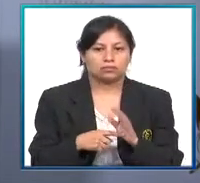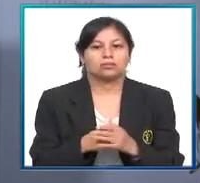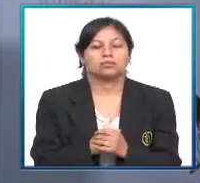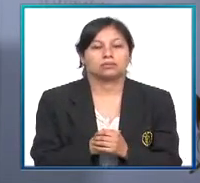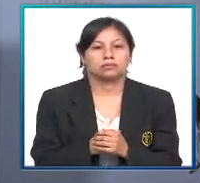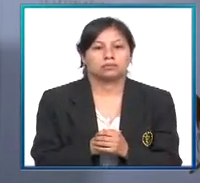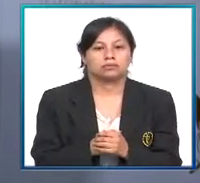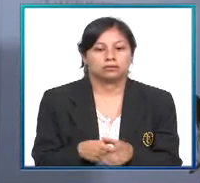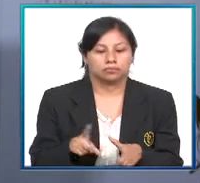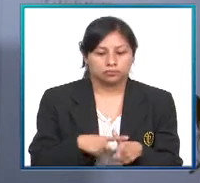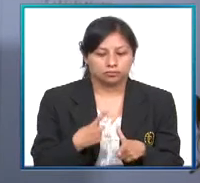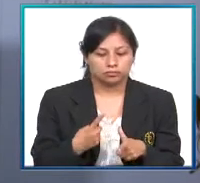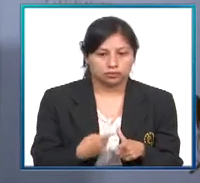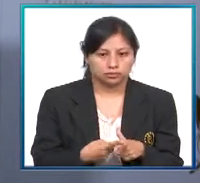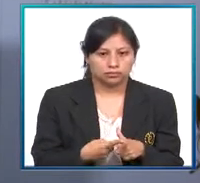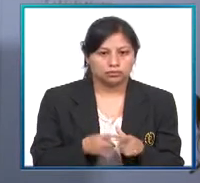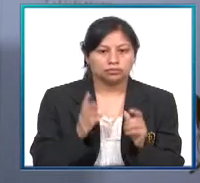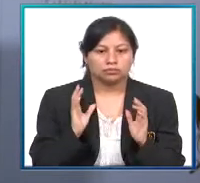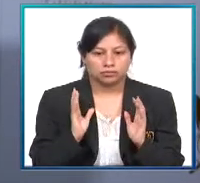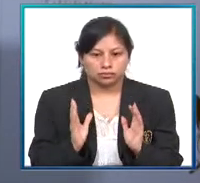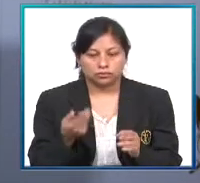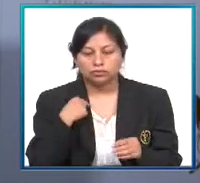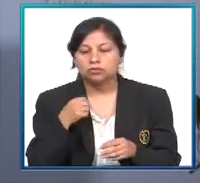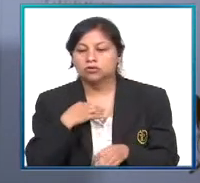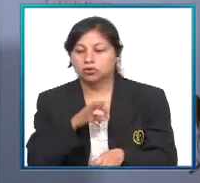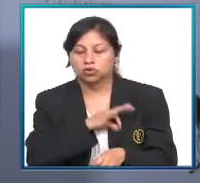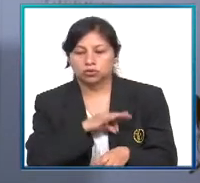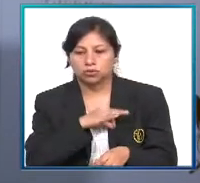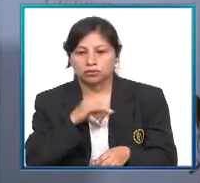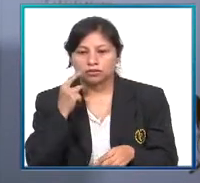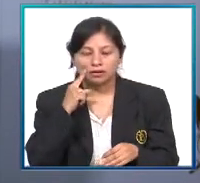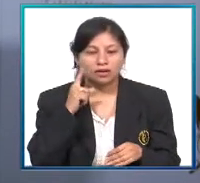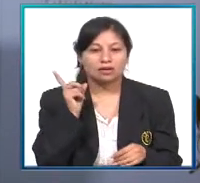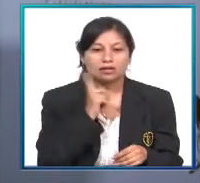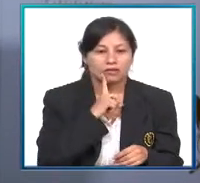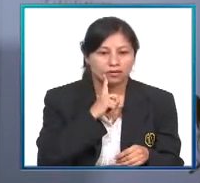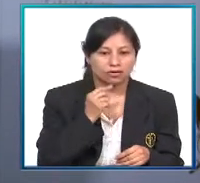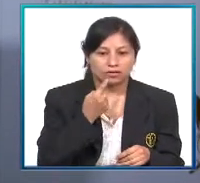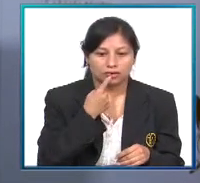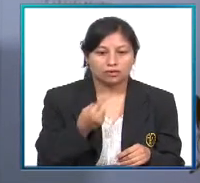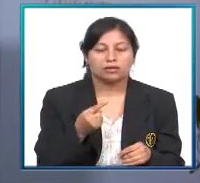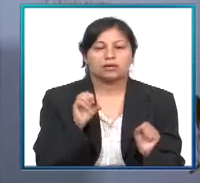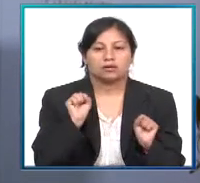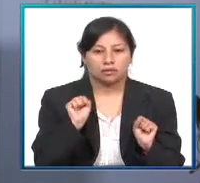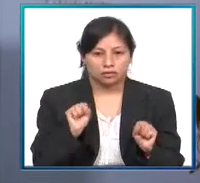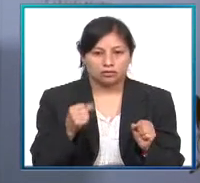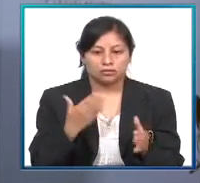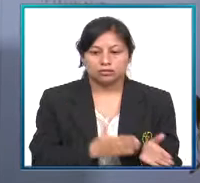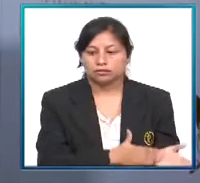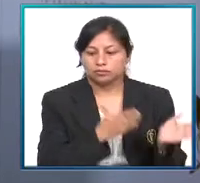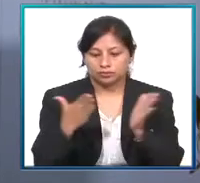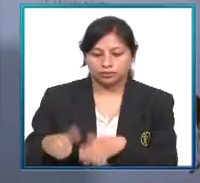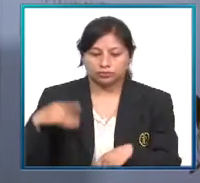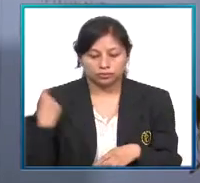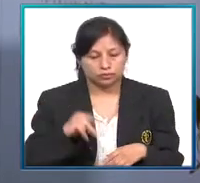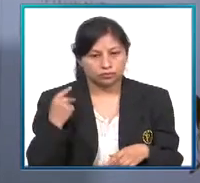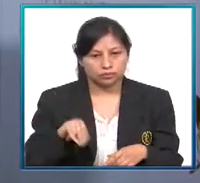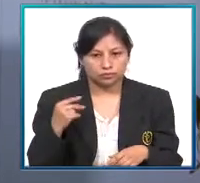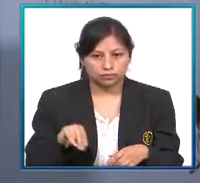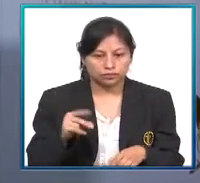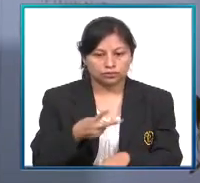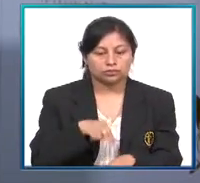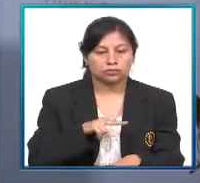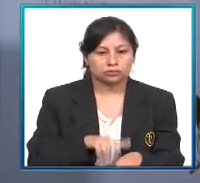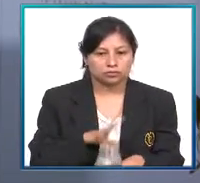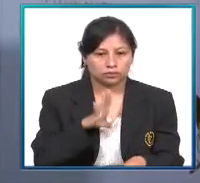iniciativa, a la cual la vamos a estar socializando en Jefes de Bloque y en el Pleno para que pueda pasar de urgencia nacional